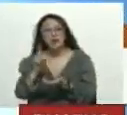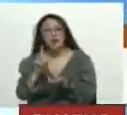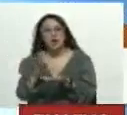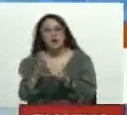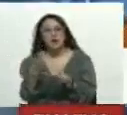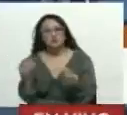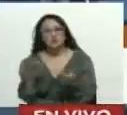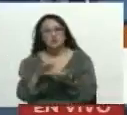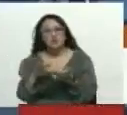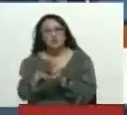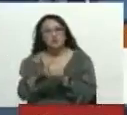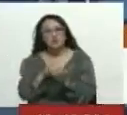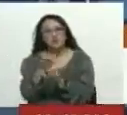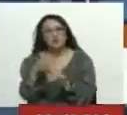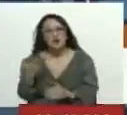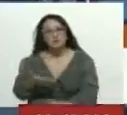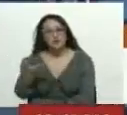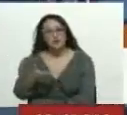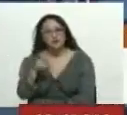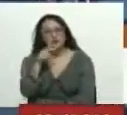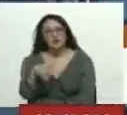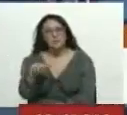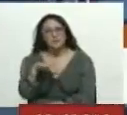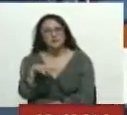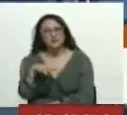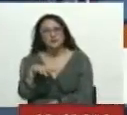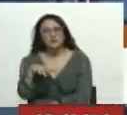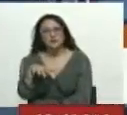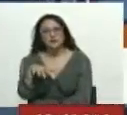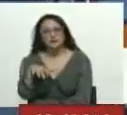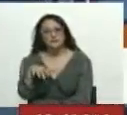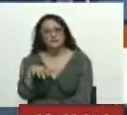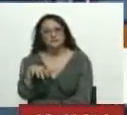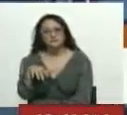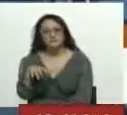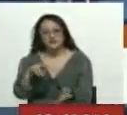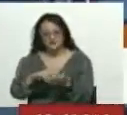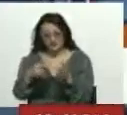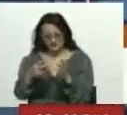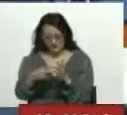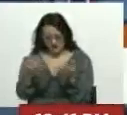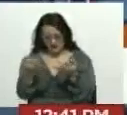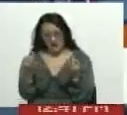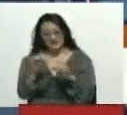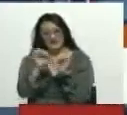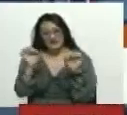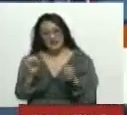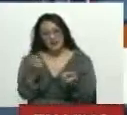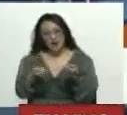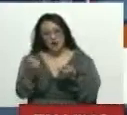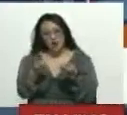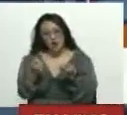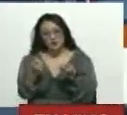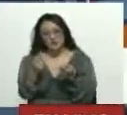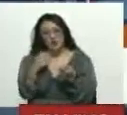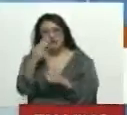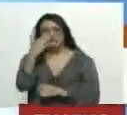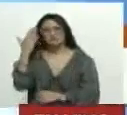problemas fundamentales de las personas por lo tanto es un sistema económico del